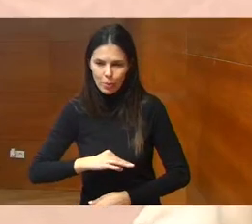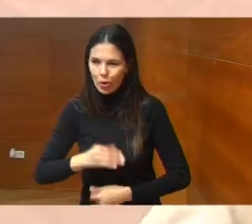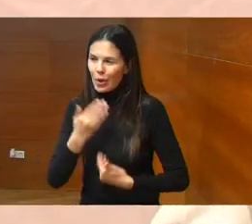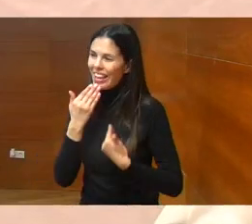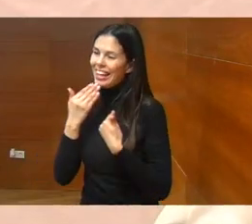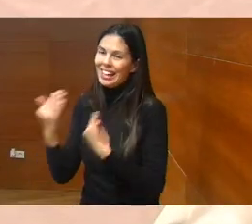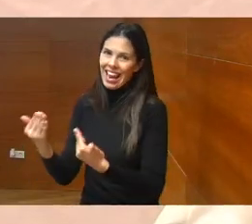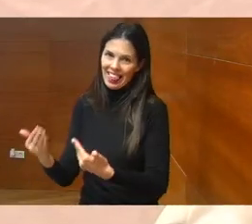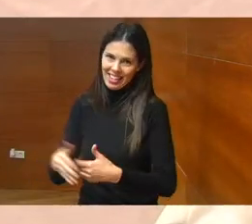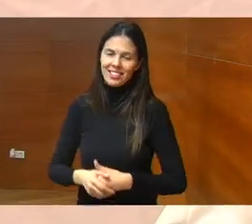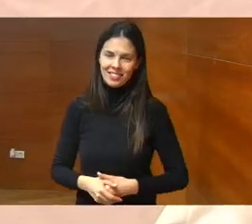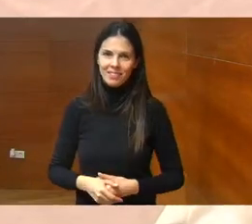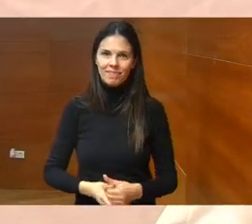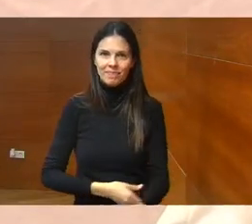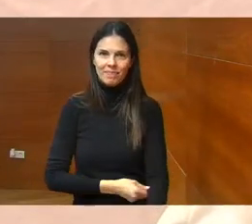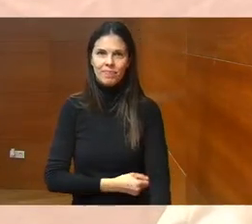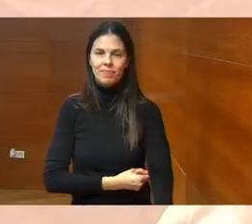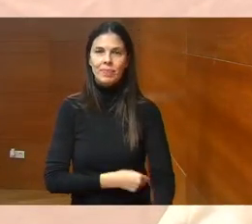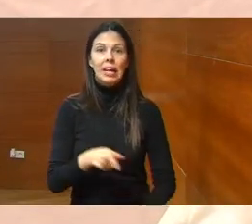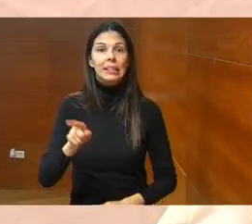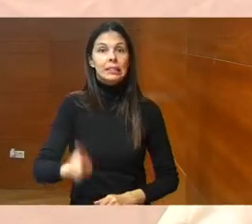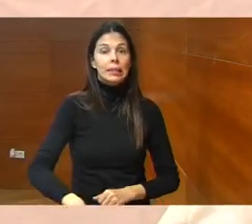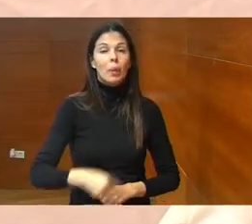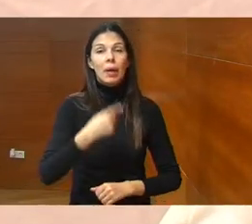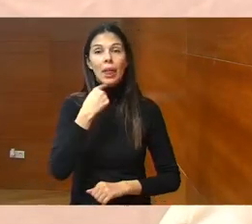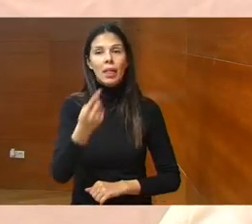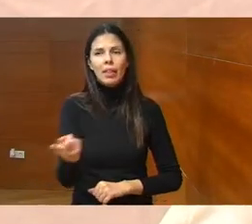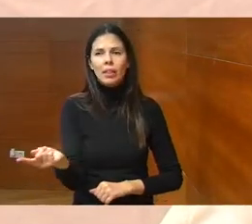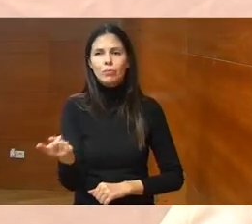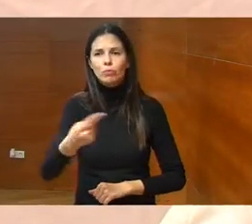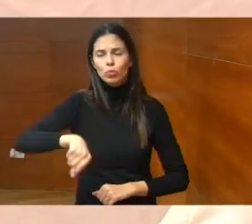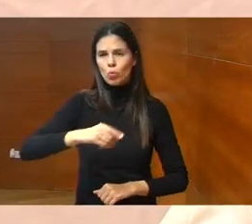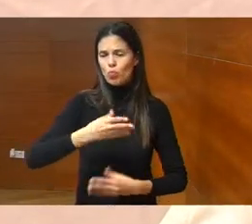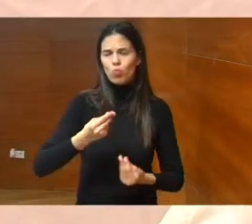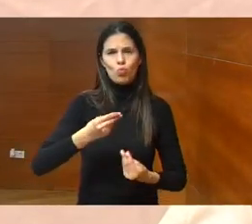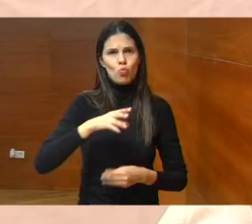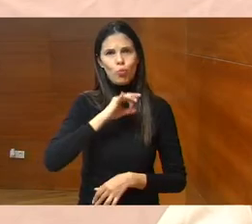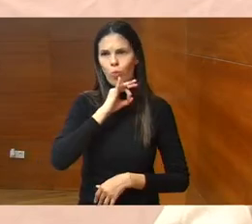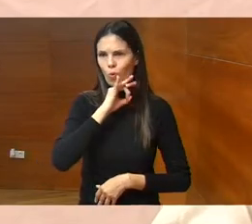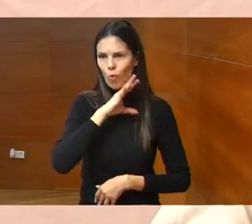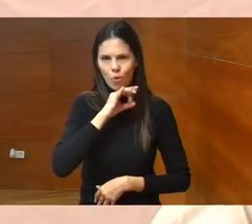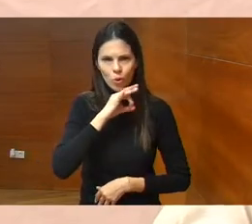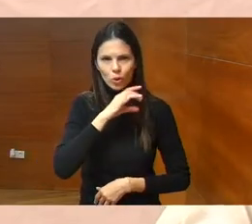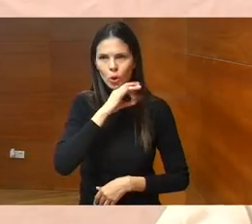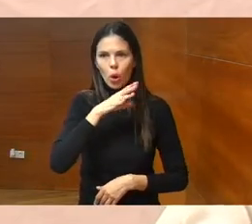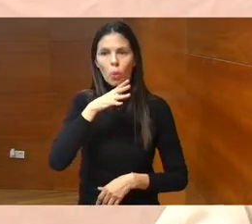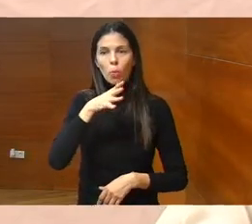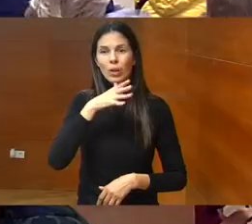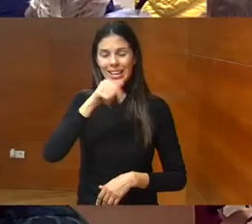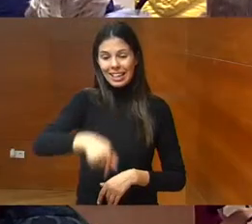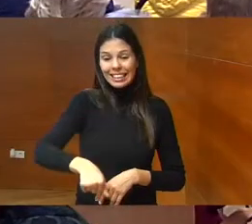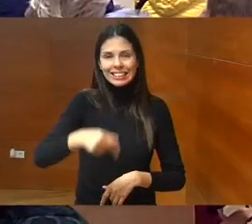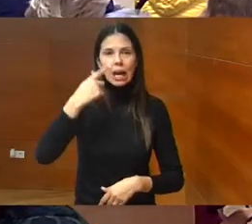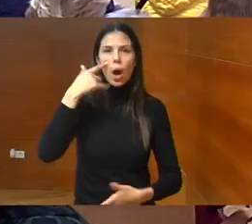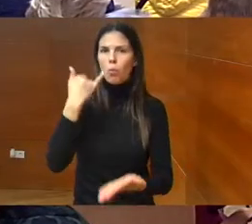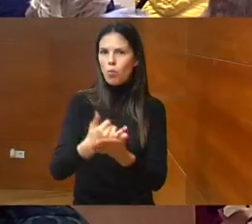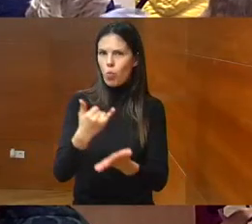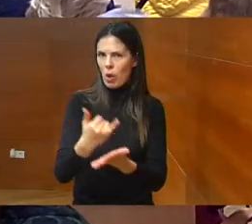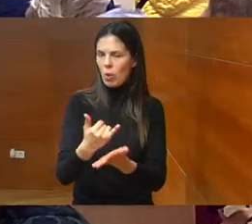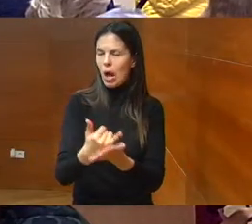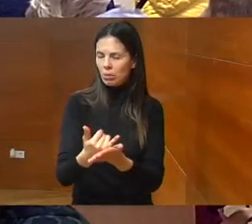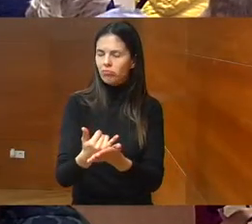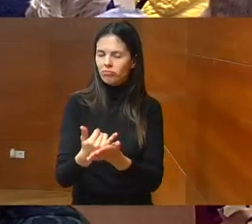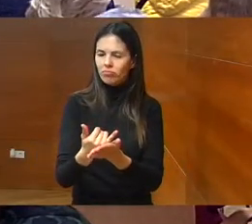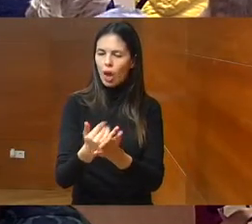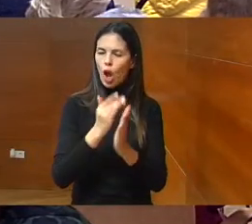generosidades también decir que estamos muy satisfechas porque porque esta es una prueba de que a